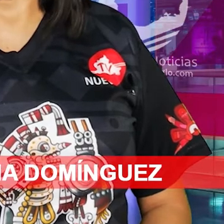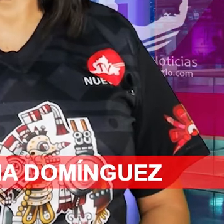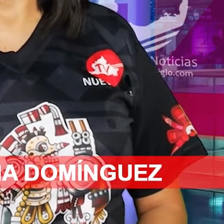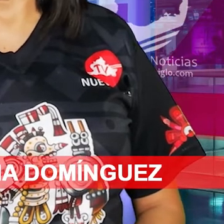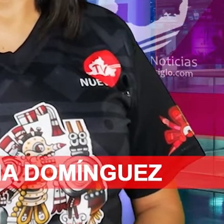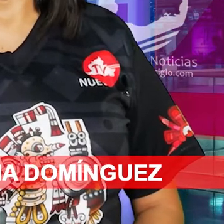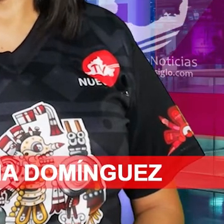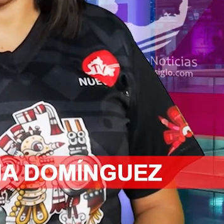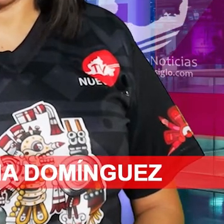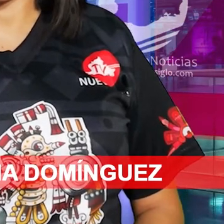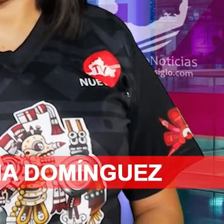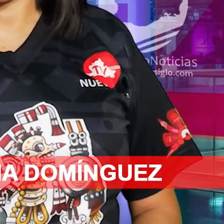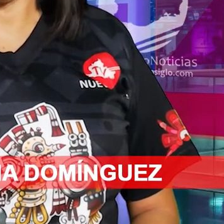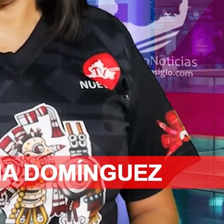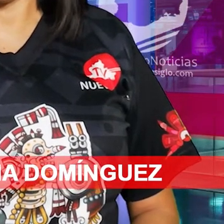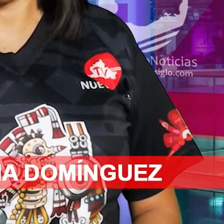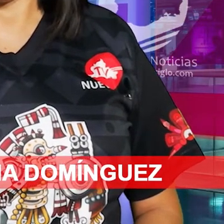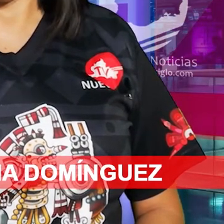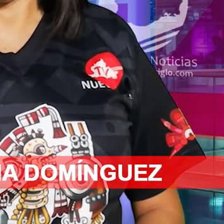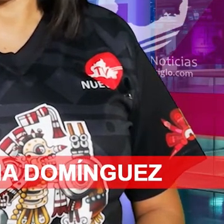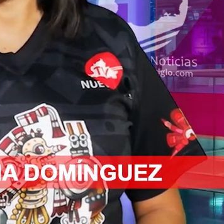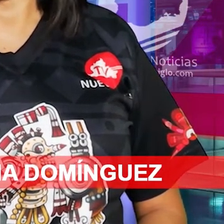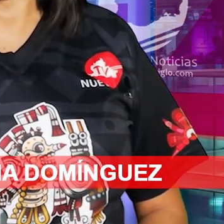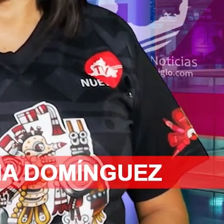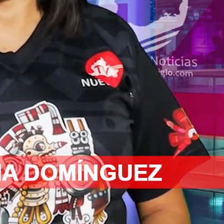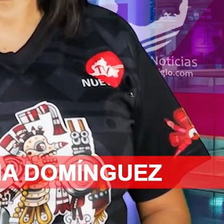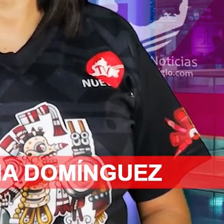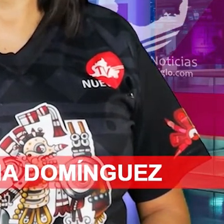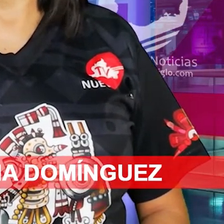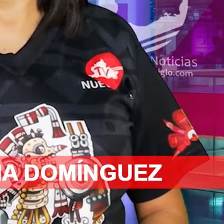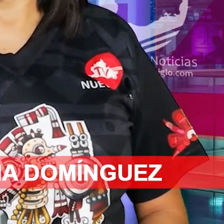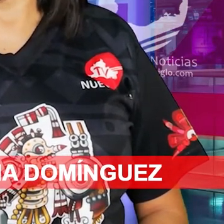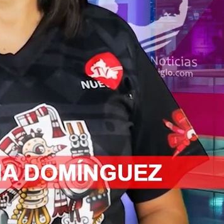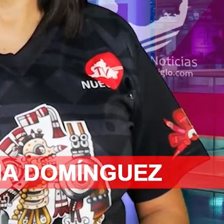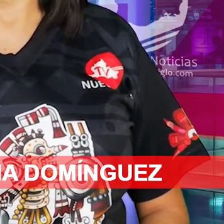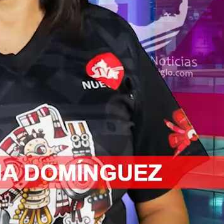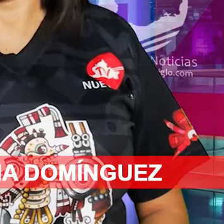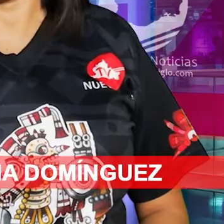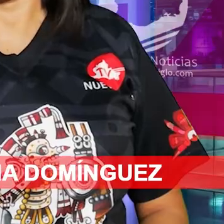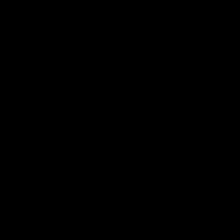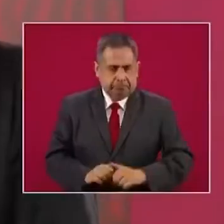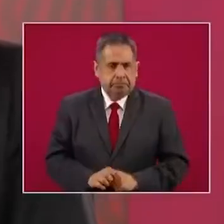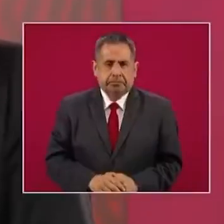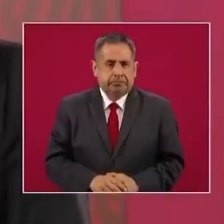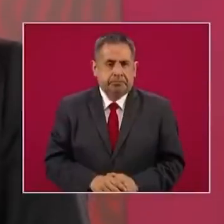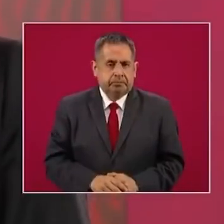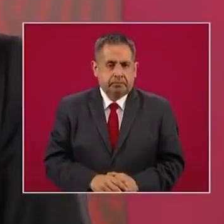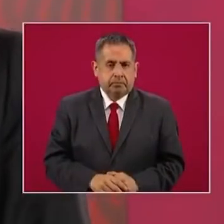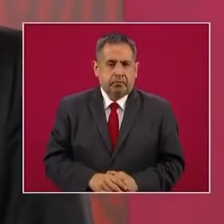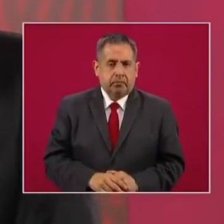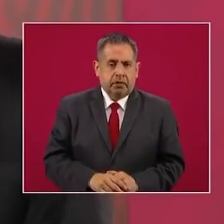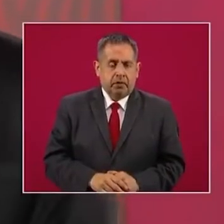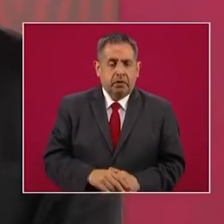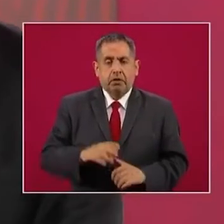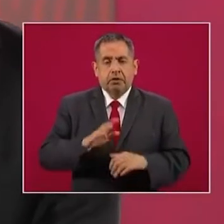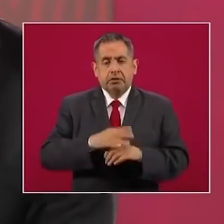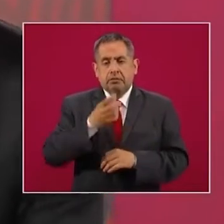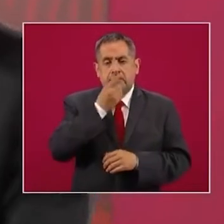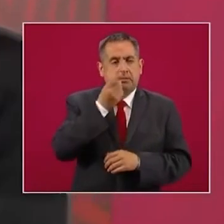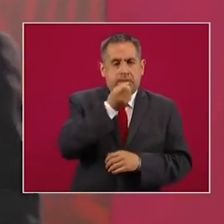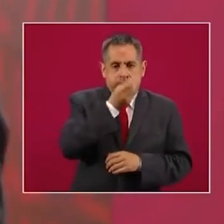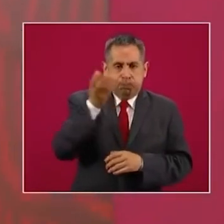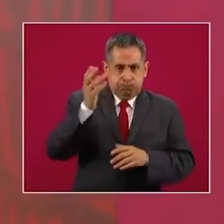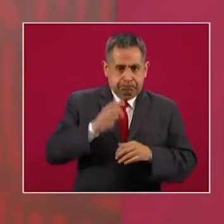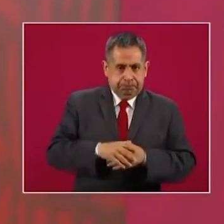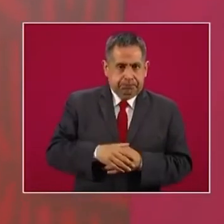durante la conferencia matutina, aclaró que la política de austeridad no afecta a los estados. Porque dicen,